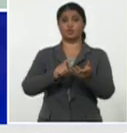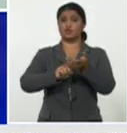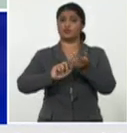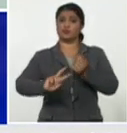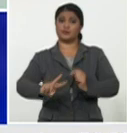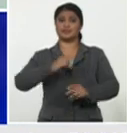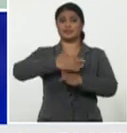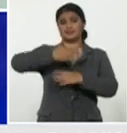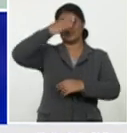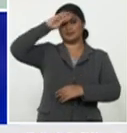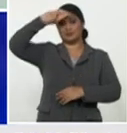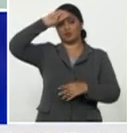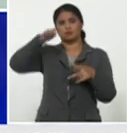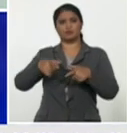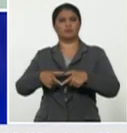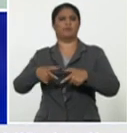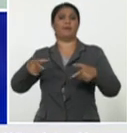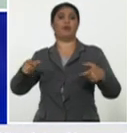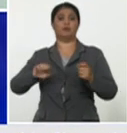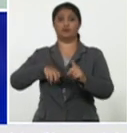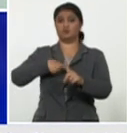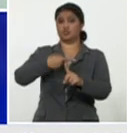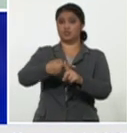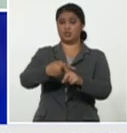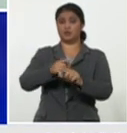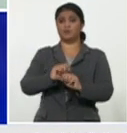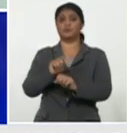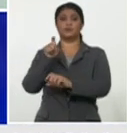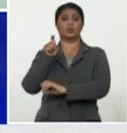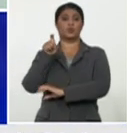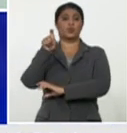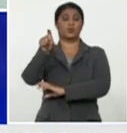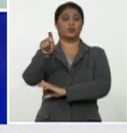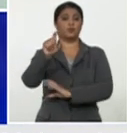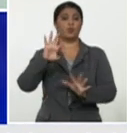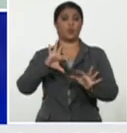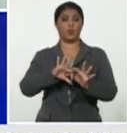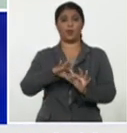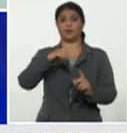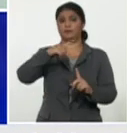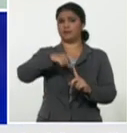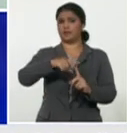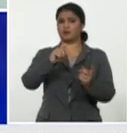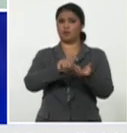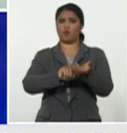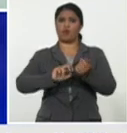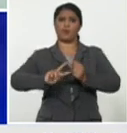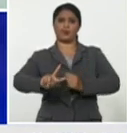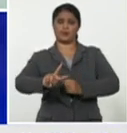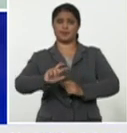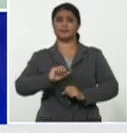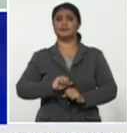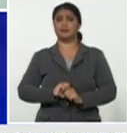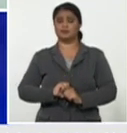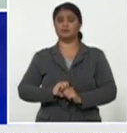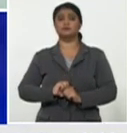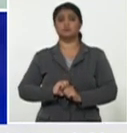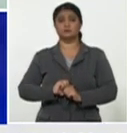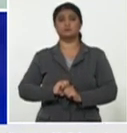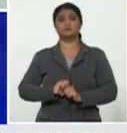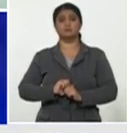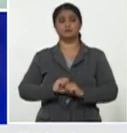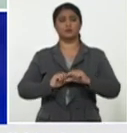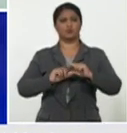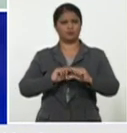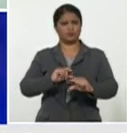casos. Guantánamo, provincia que también tuvo unos incrementos, pero